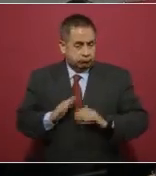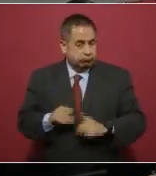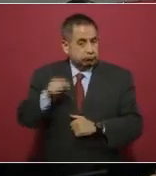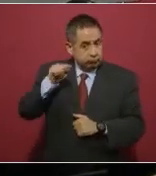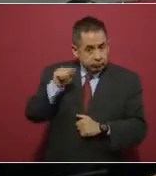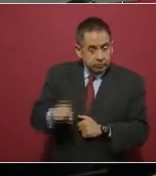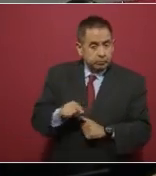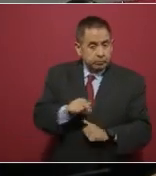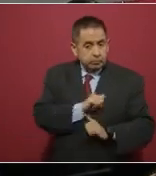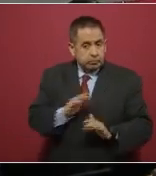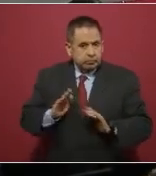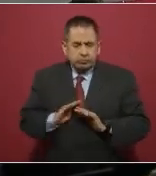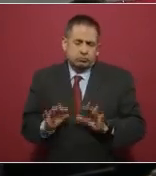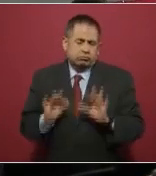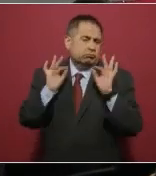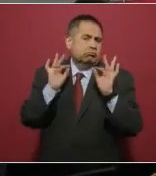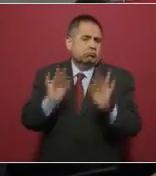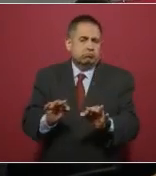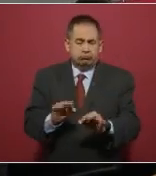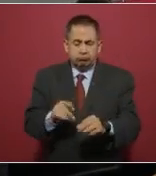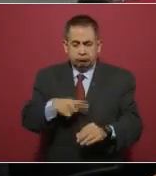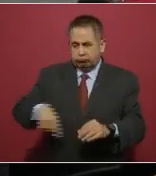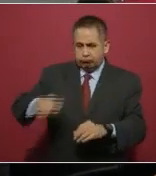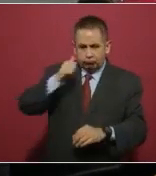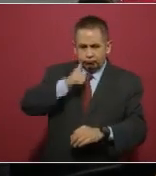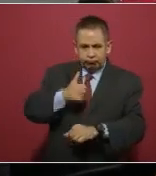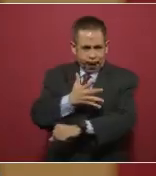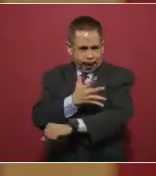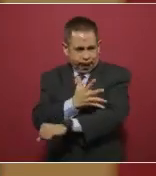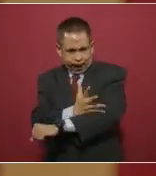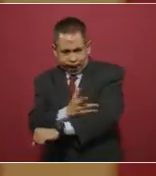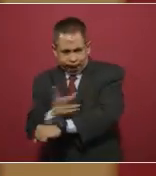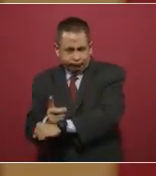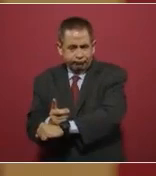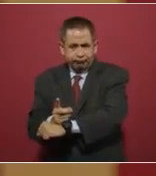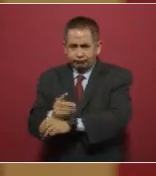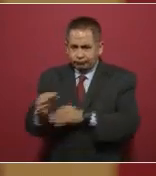actuado con honestidad.